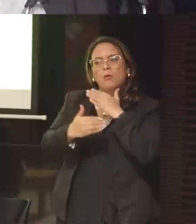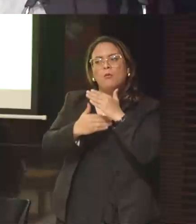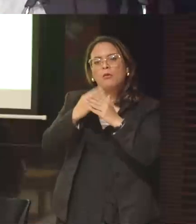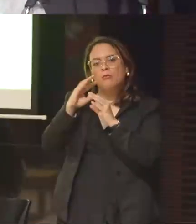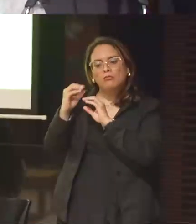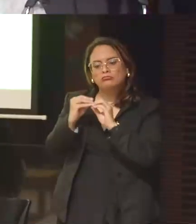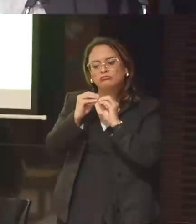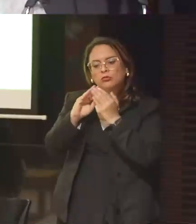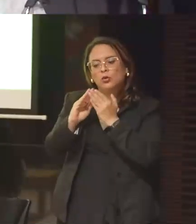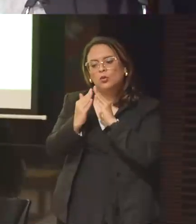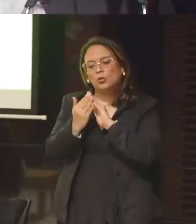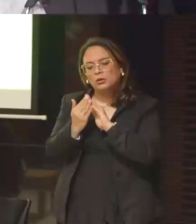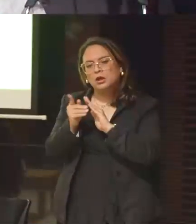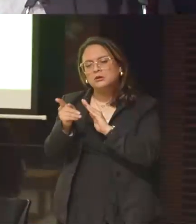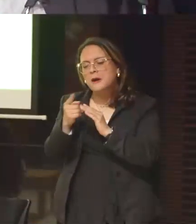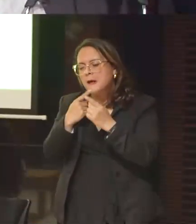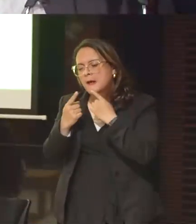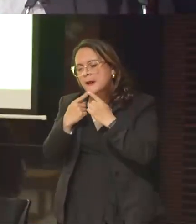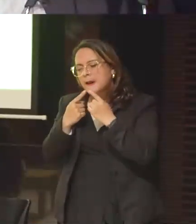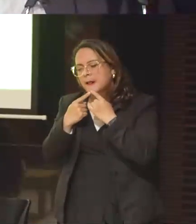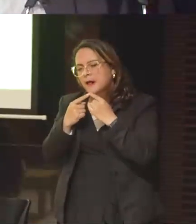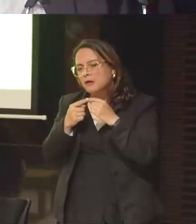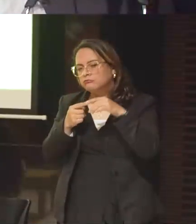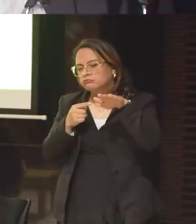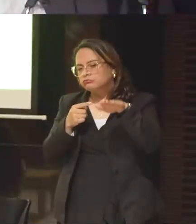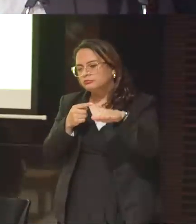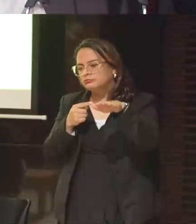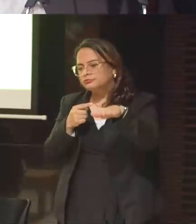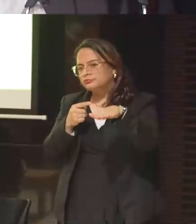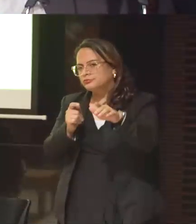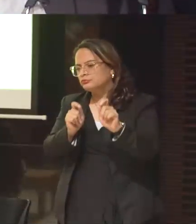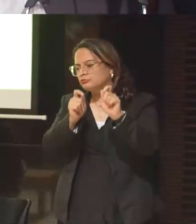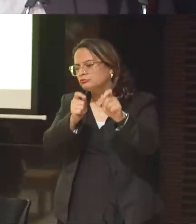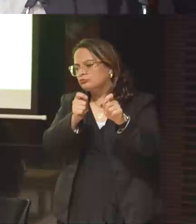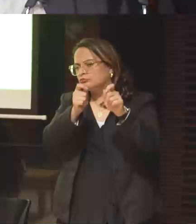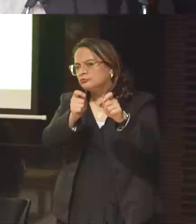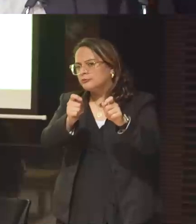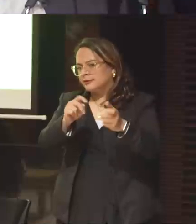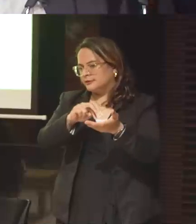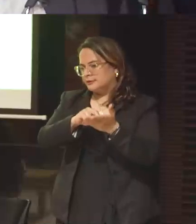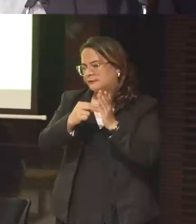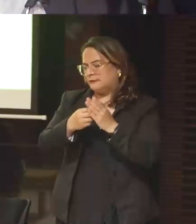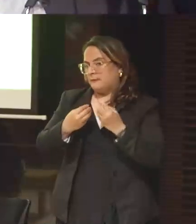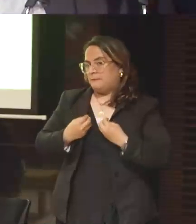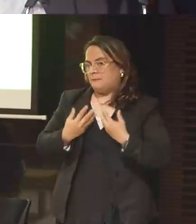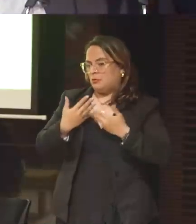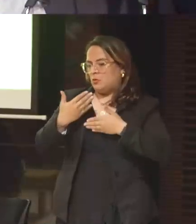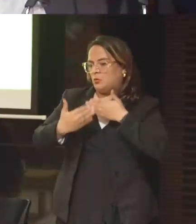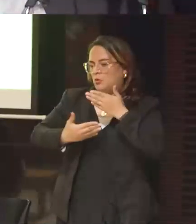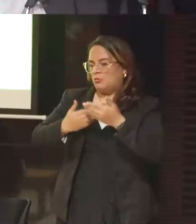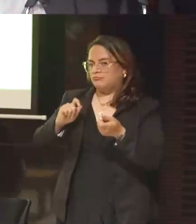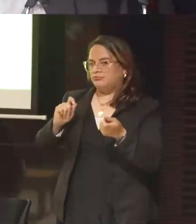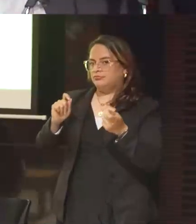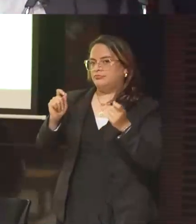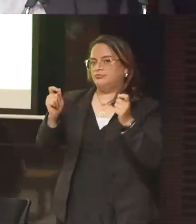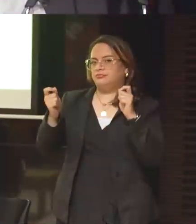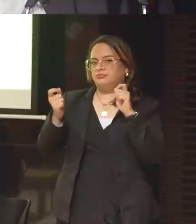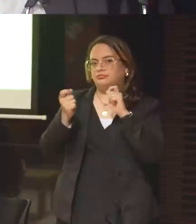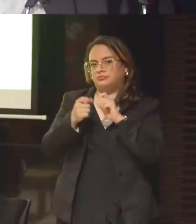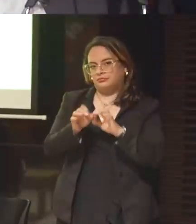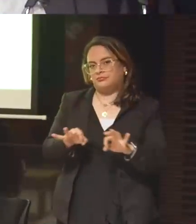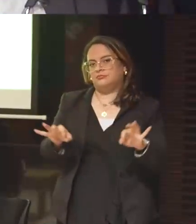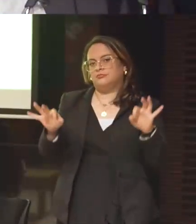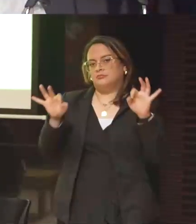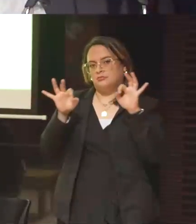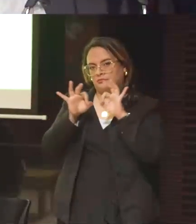dice María Lucía, saber que somos vivos y que estamos en evolución ha sido claro.